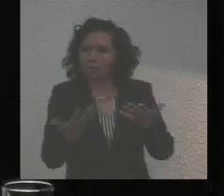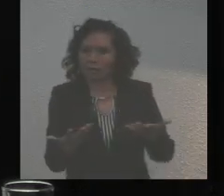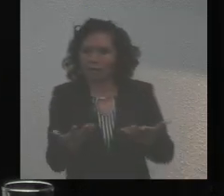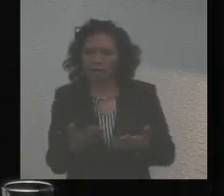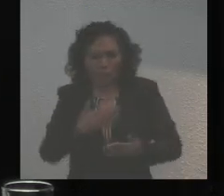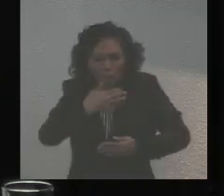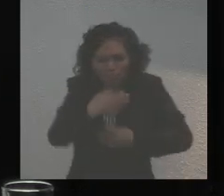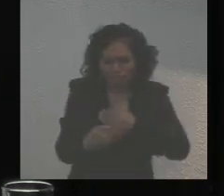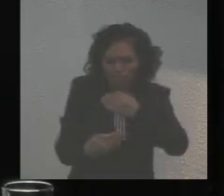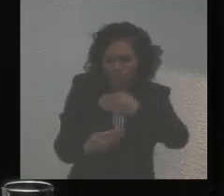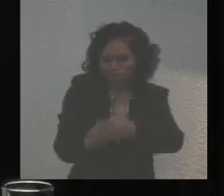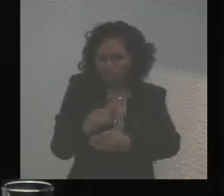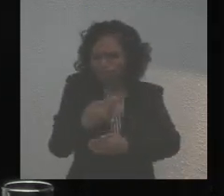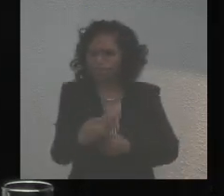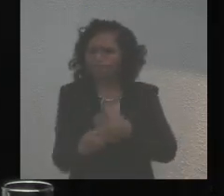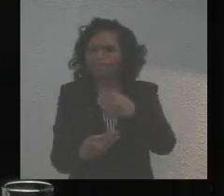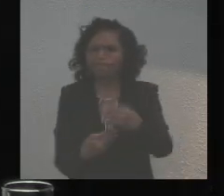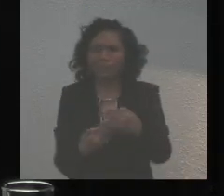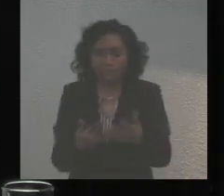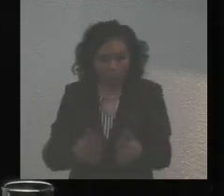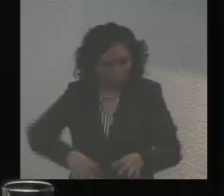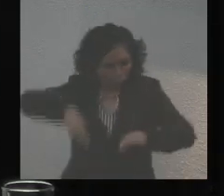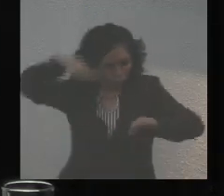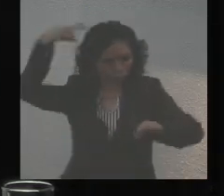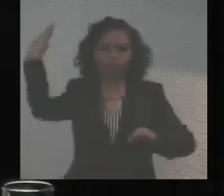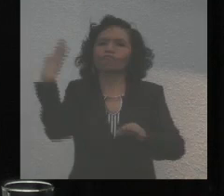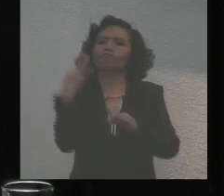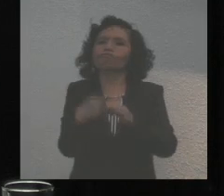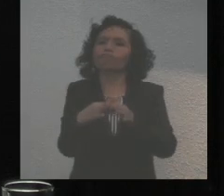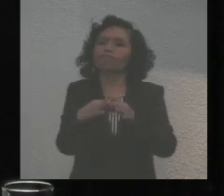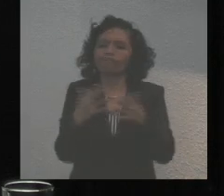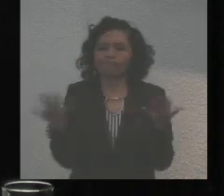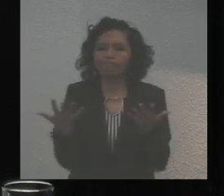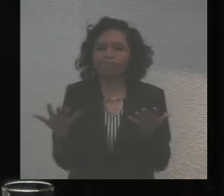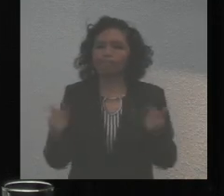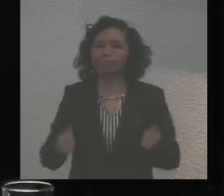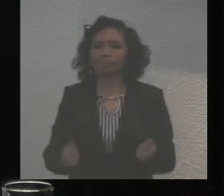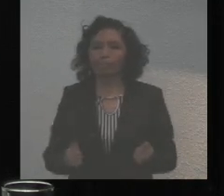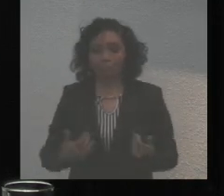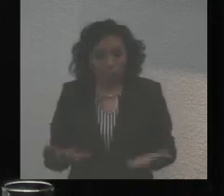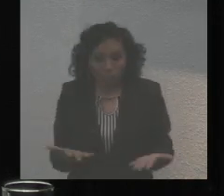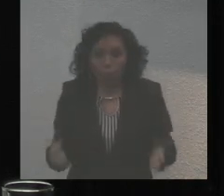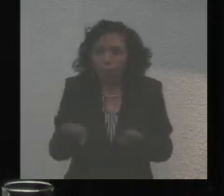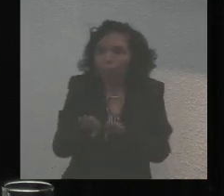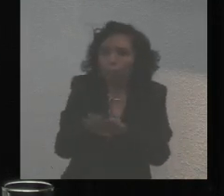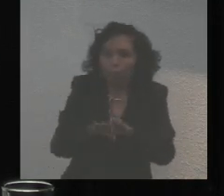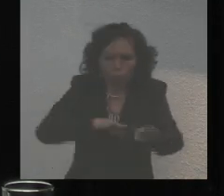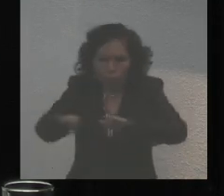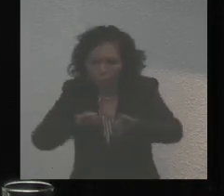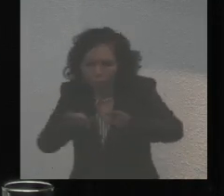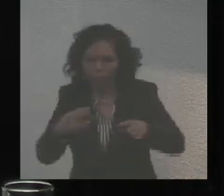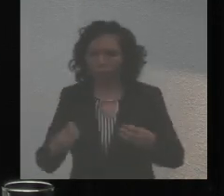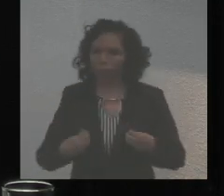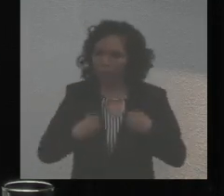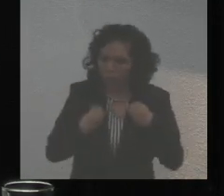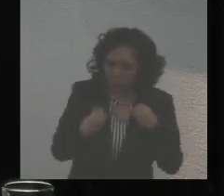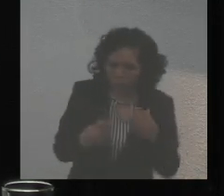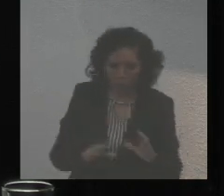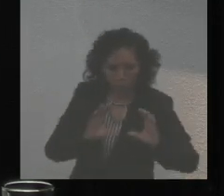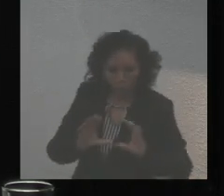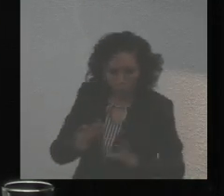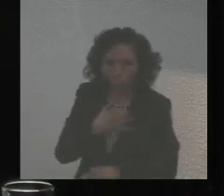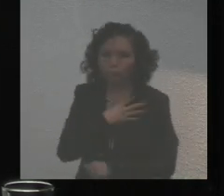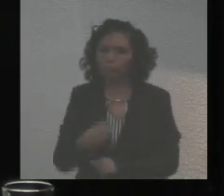fue forjando de la manera más contundente que se puede hacer, viviendo, trabajando, criando a sus hijos,